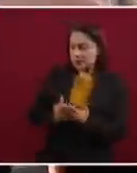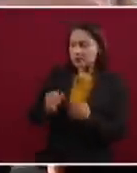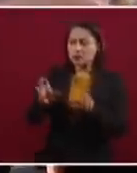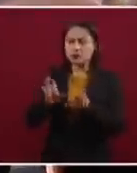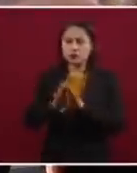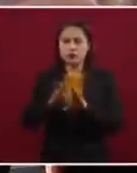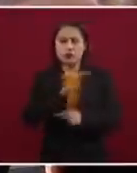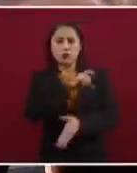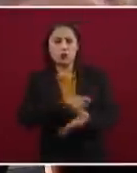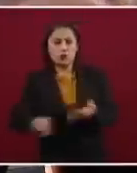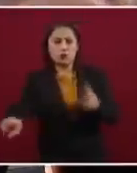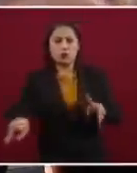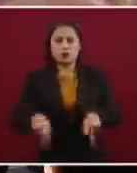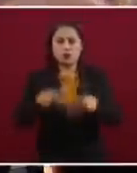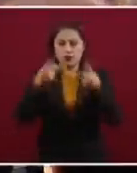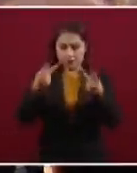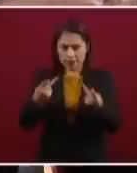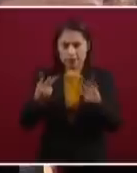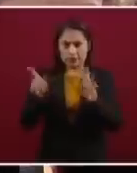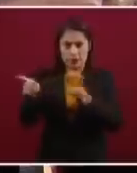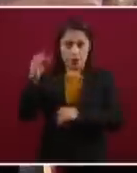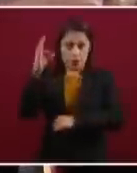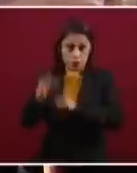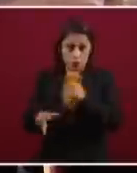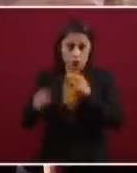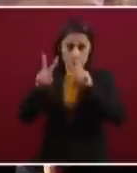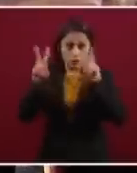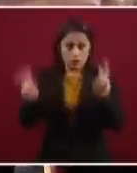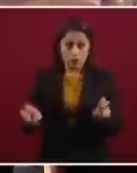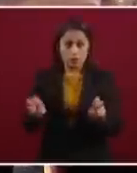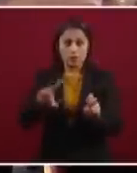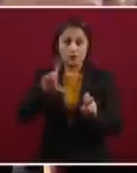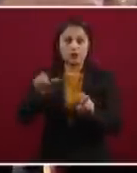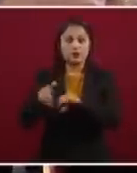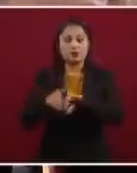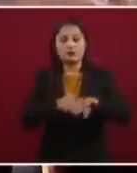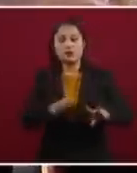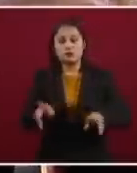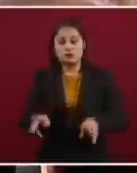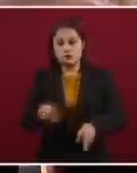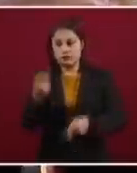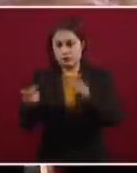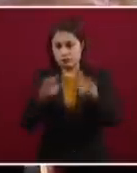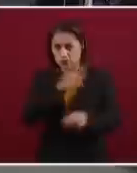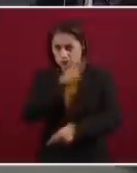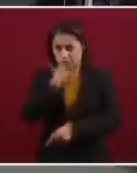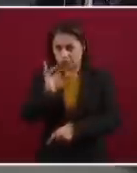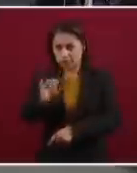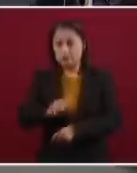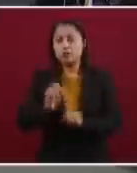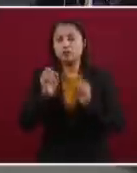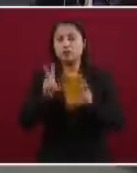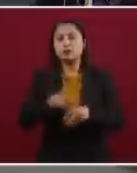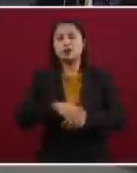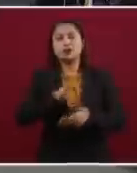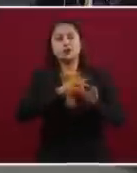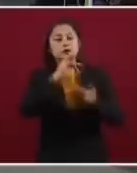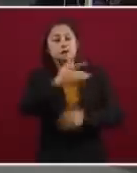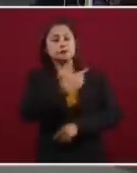y luego si les parece y cerramos y abrimos gracias presidente si